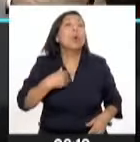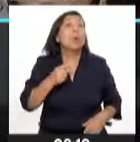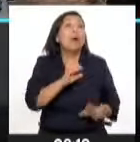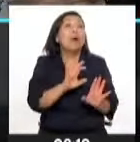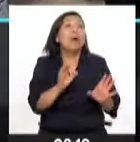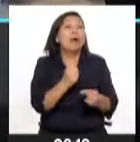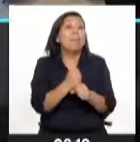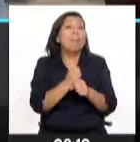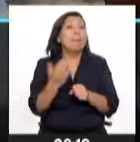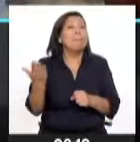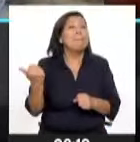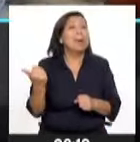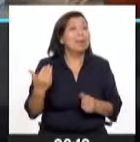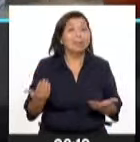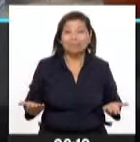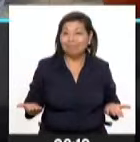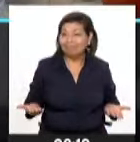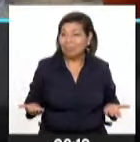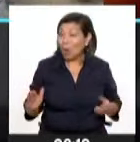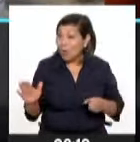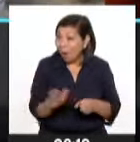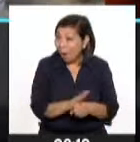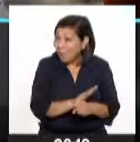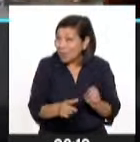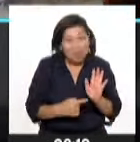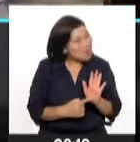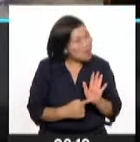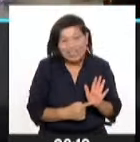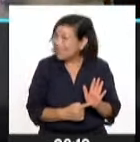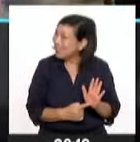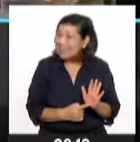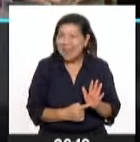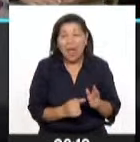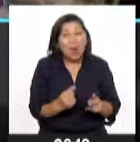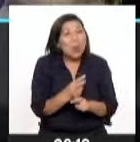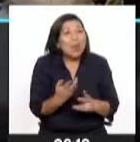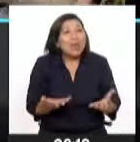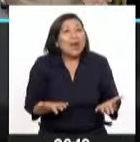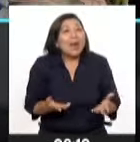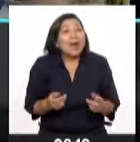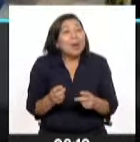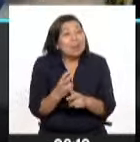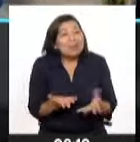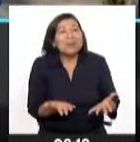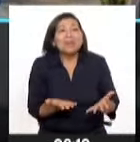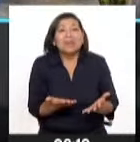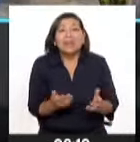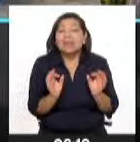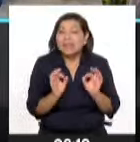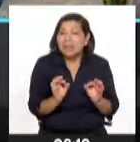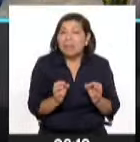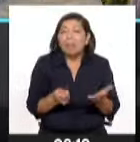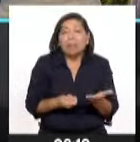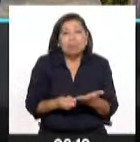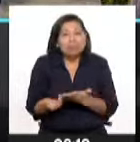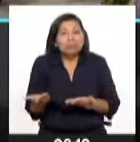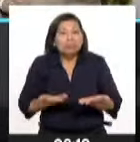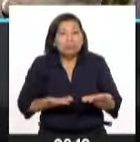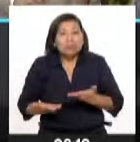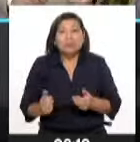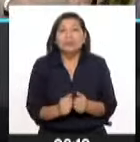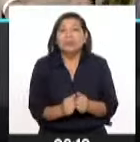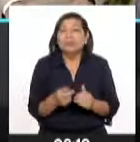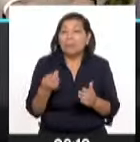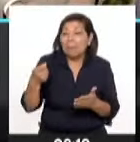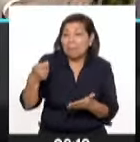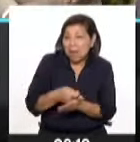fondos no están completamente revelados, ¿no? Por un tema de seguridad, las AFPs tienen su combo en el cual están